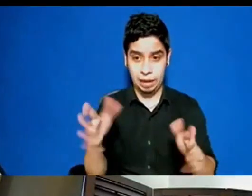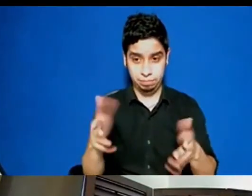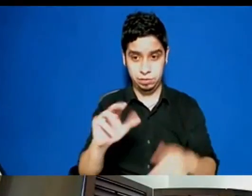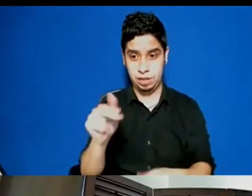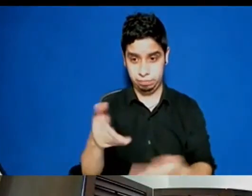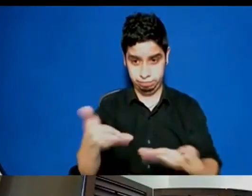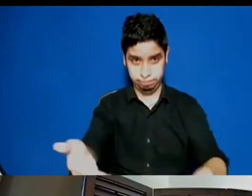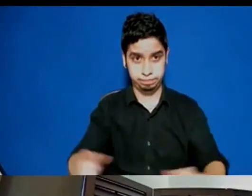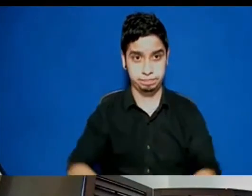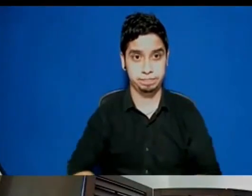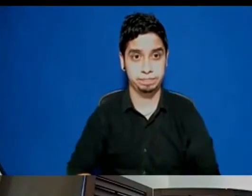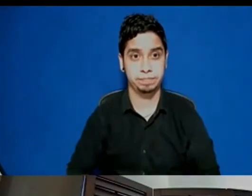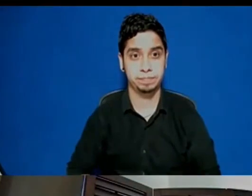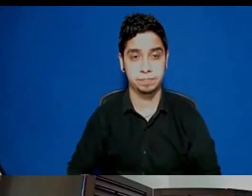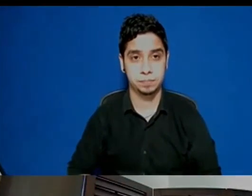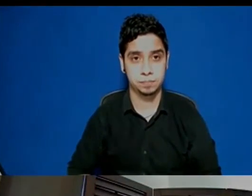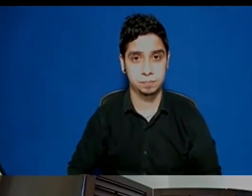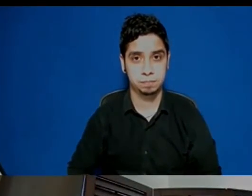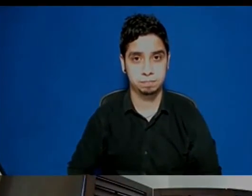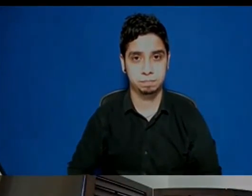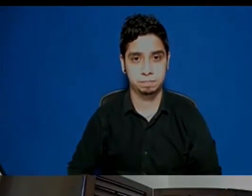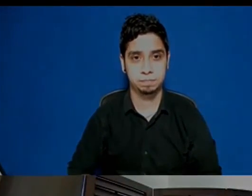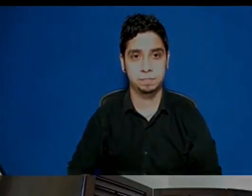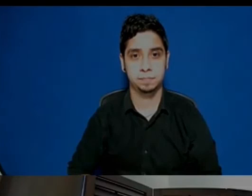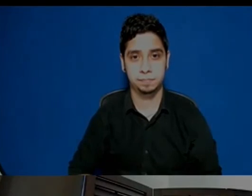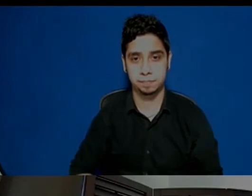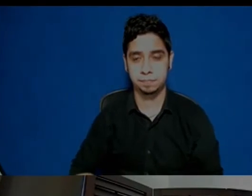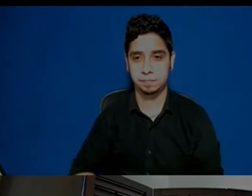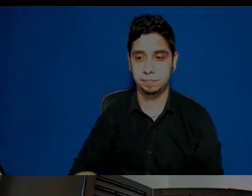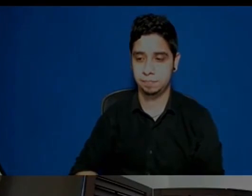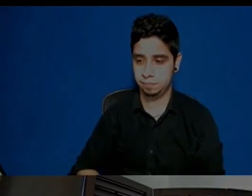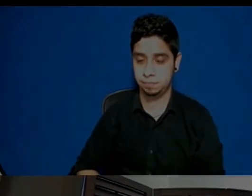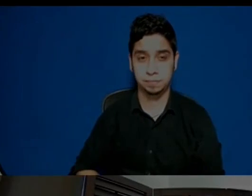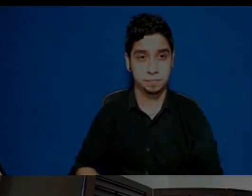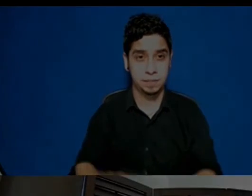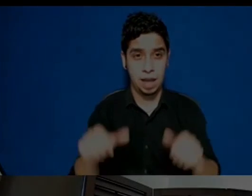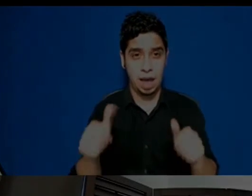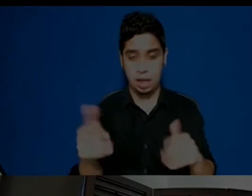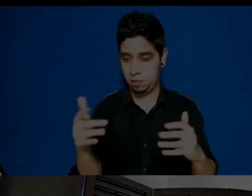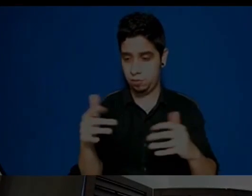Thank you.